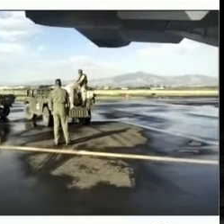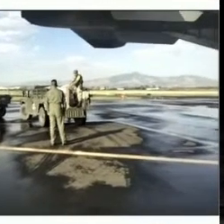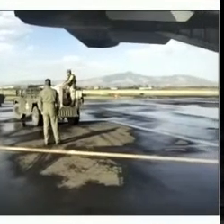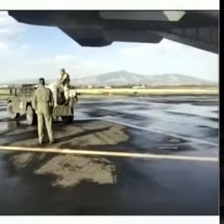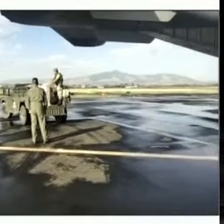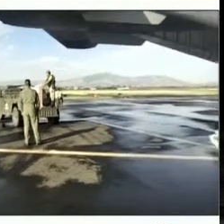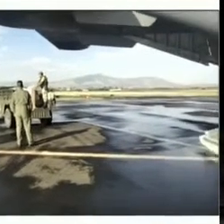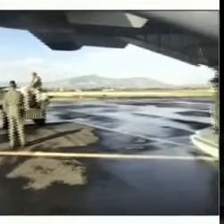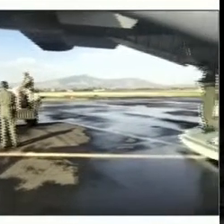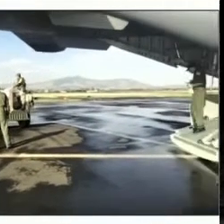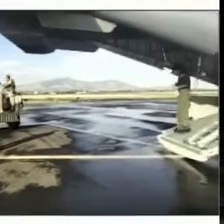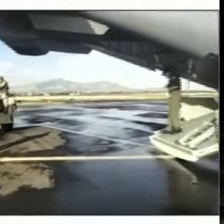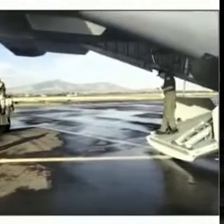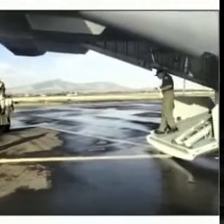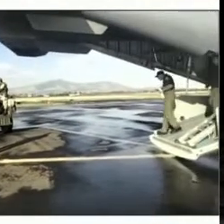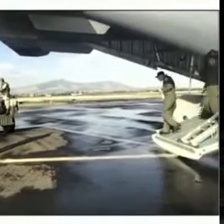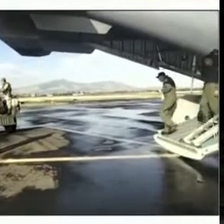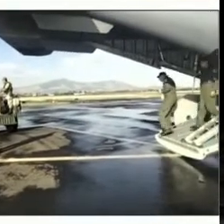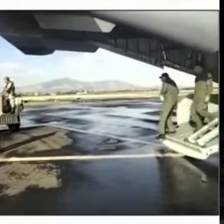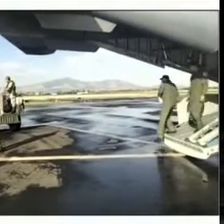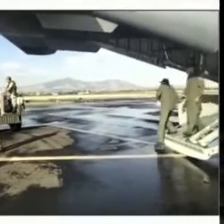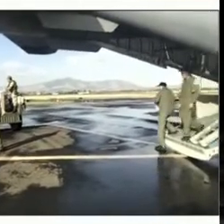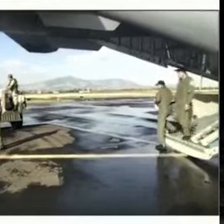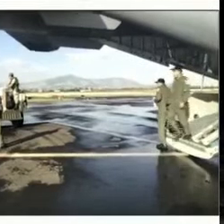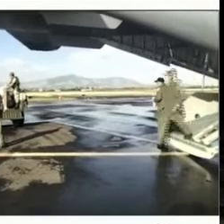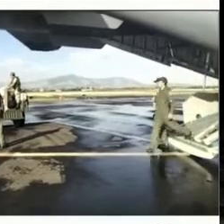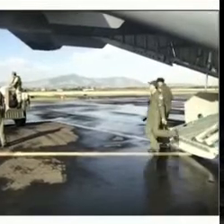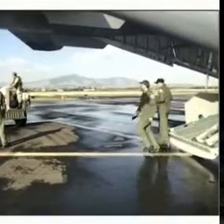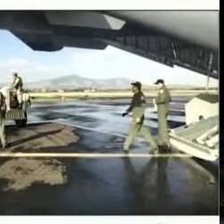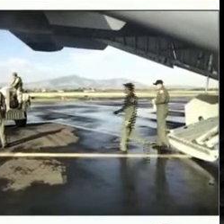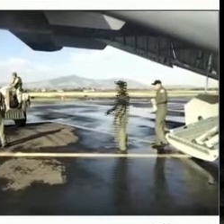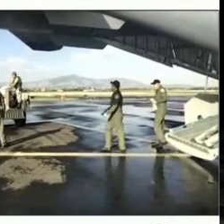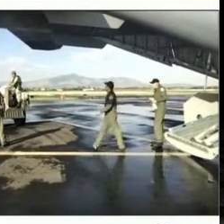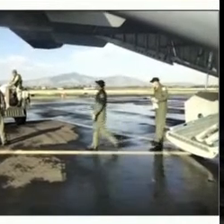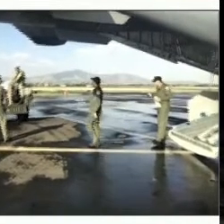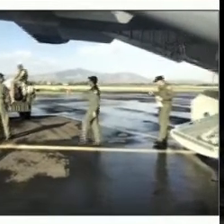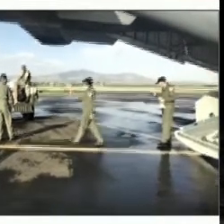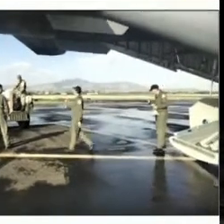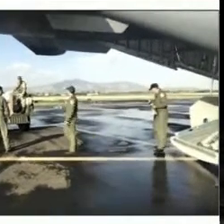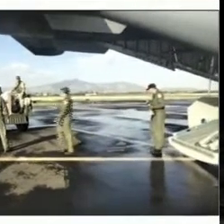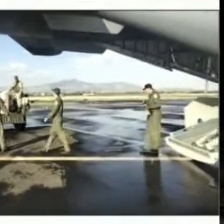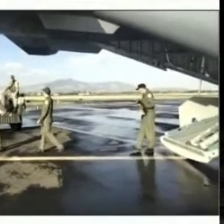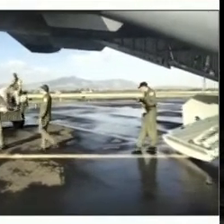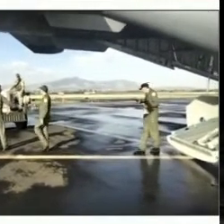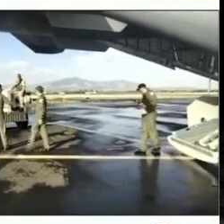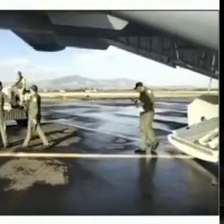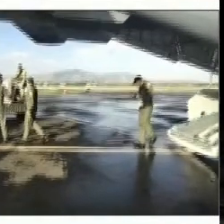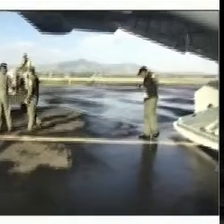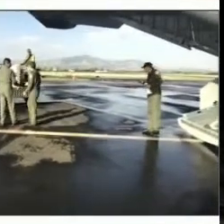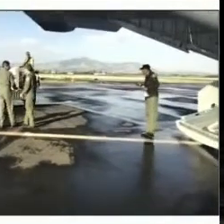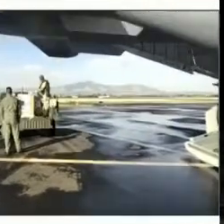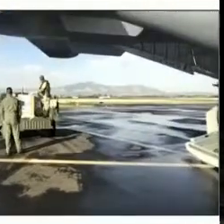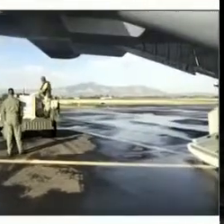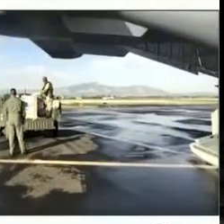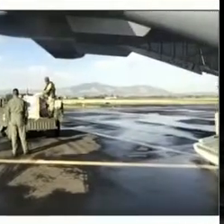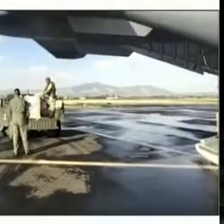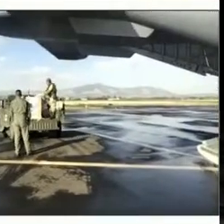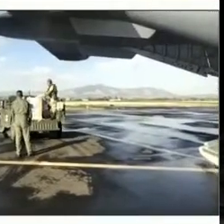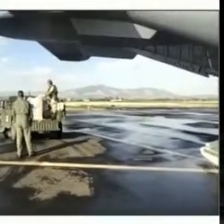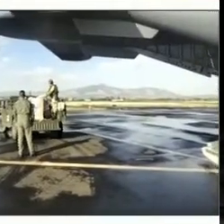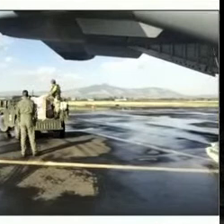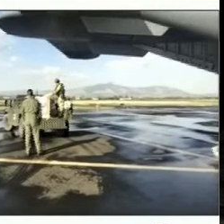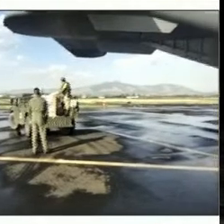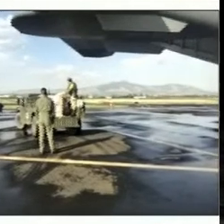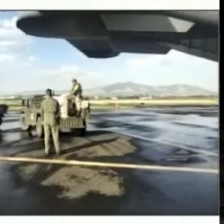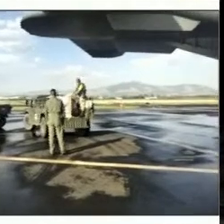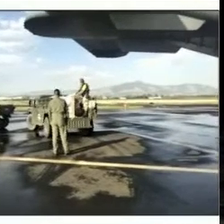del gobierno de coahuila y empresas privadas de nuevo léon del gobierno de la ciudad de méxico